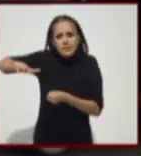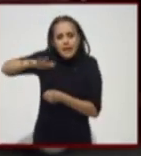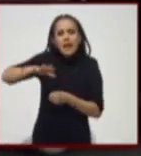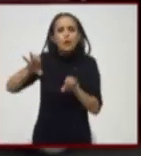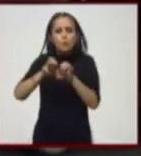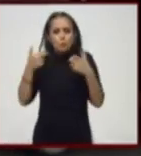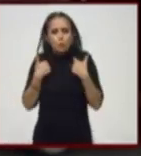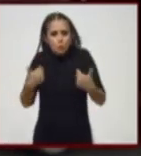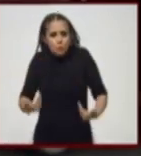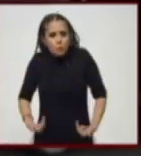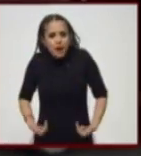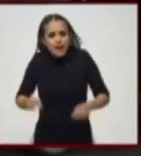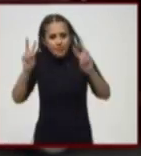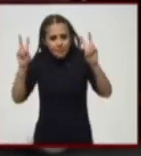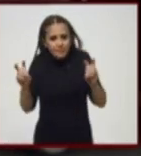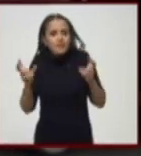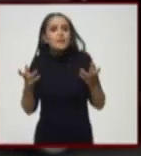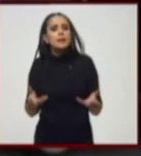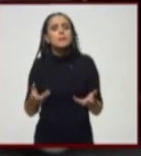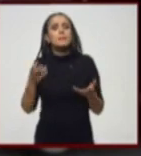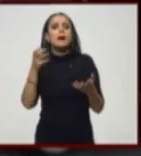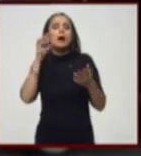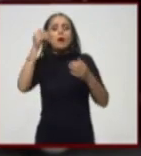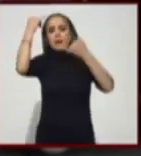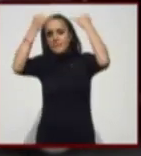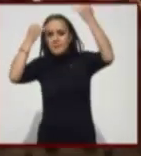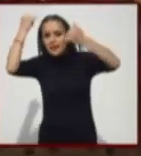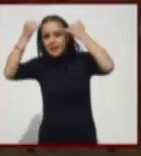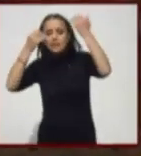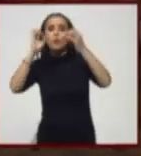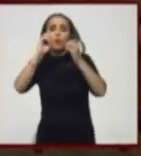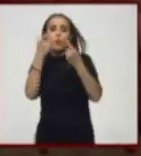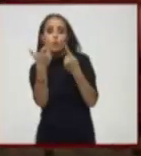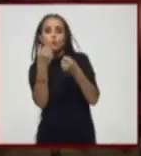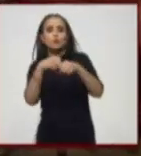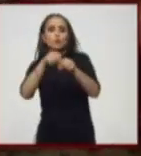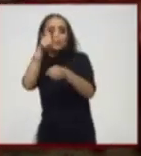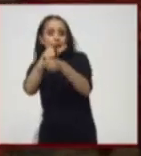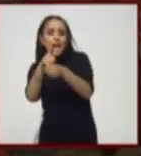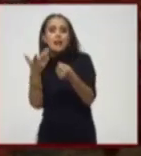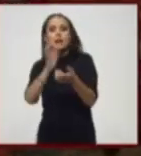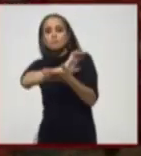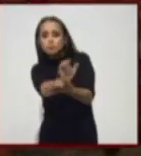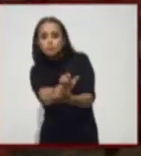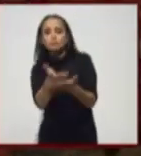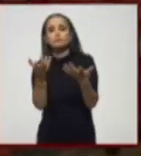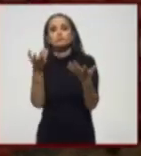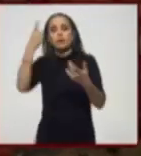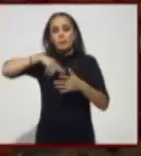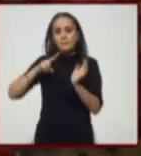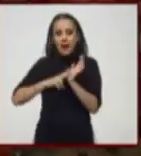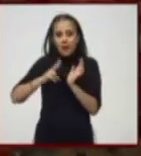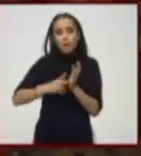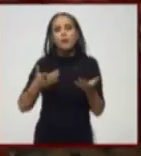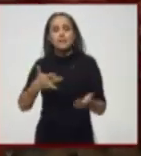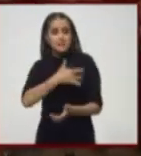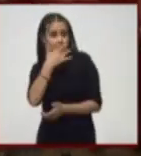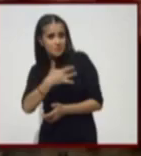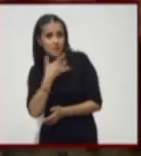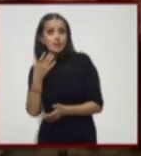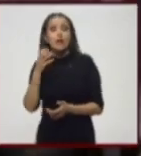seres humanos en términos no solamente de marginación económica social de imaginación moral sentimental el